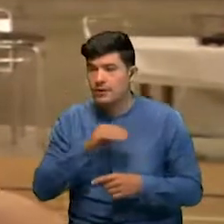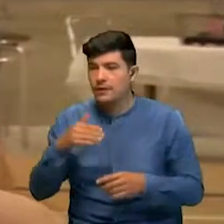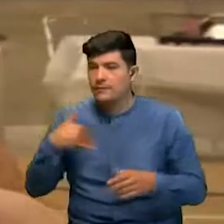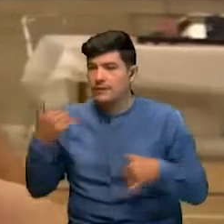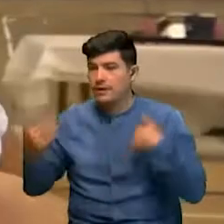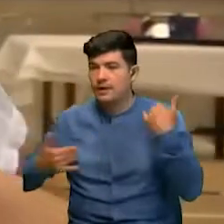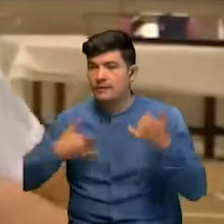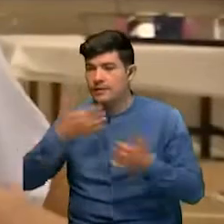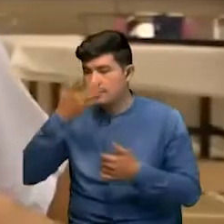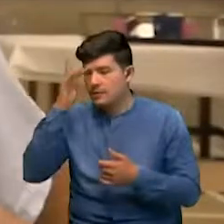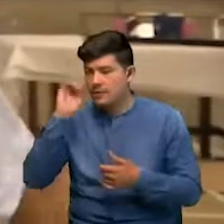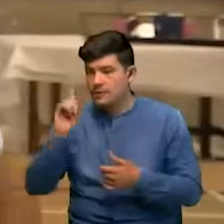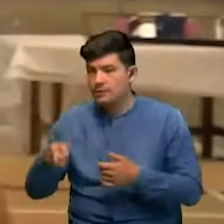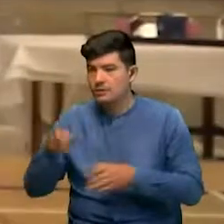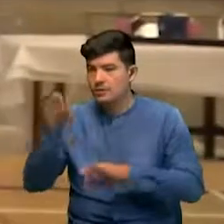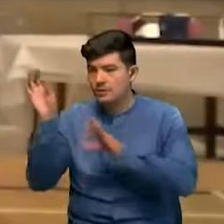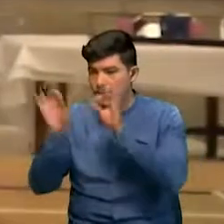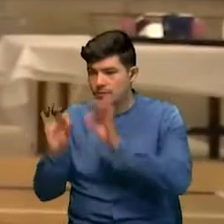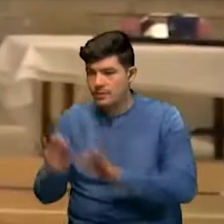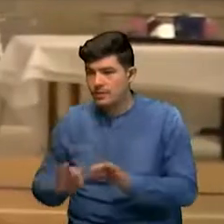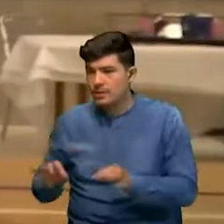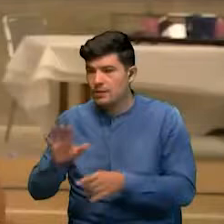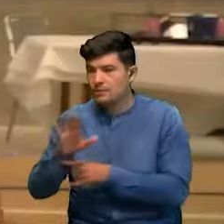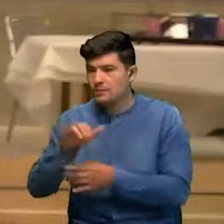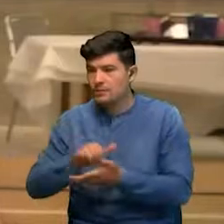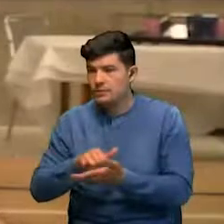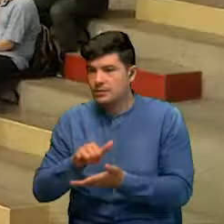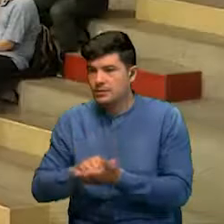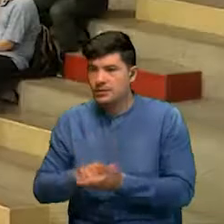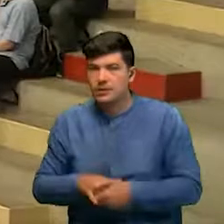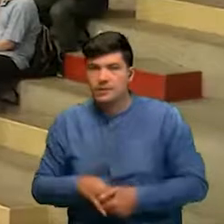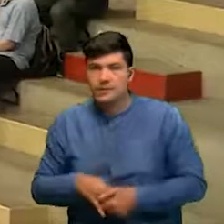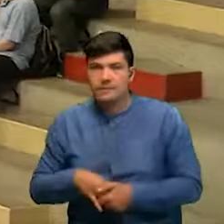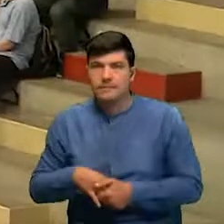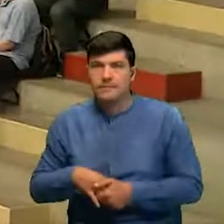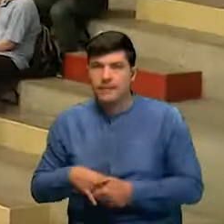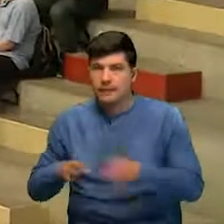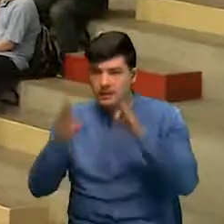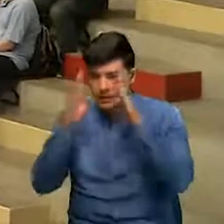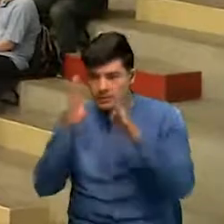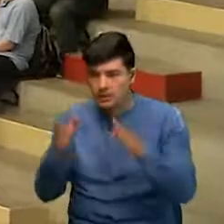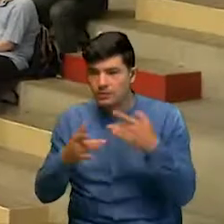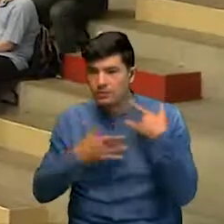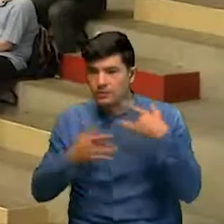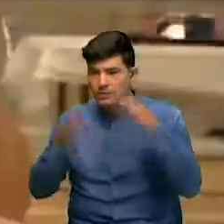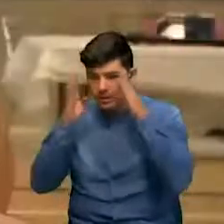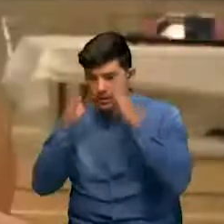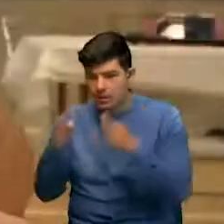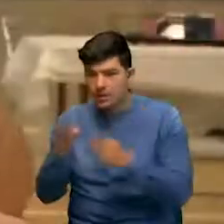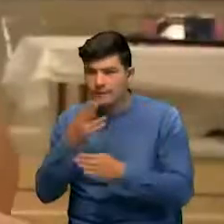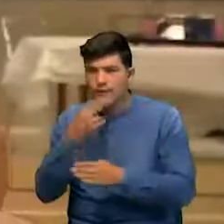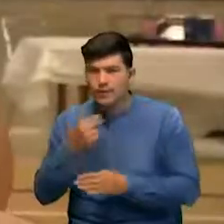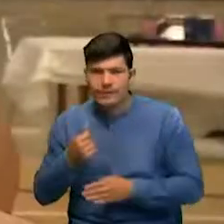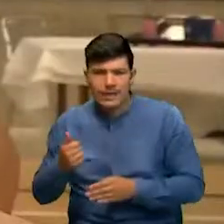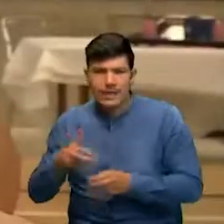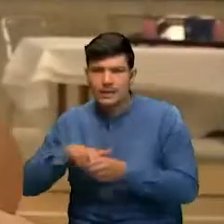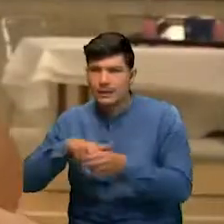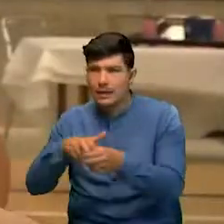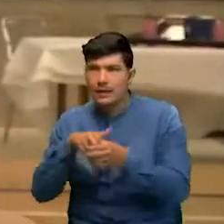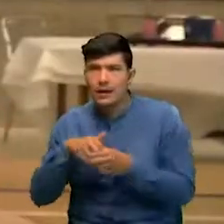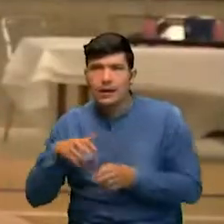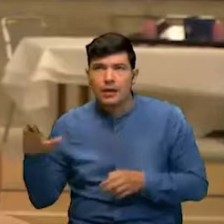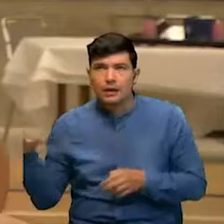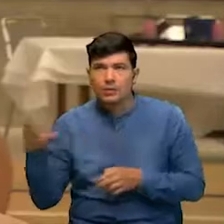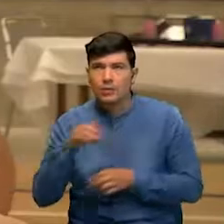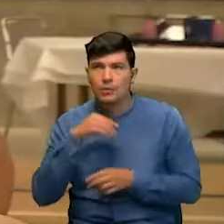organización, la gente, rescatar la gente primero, la atención, la cordialidad, el transporte, la comida,